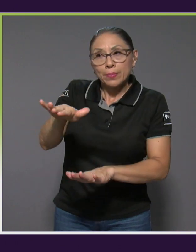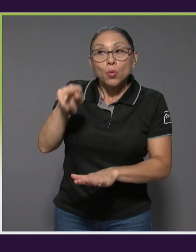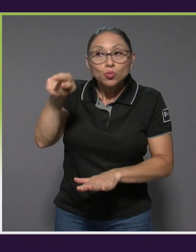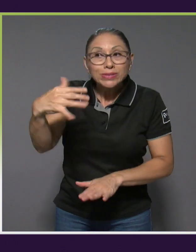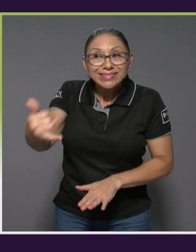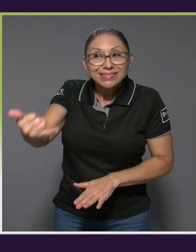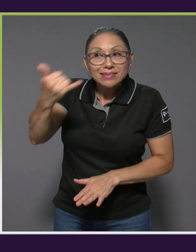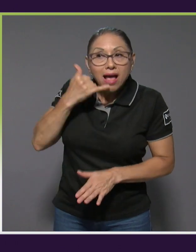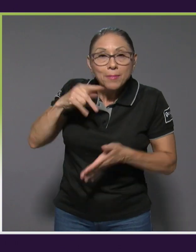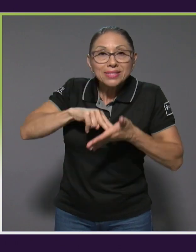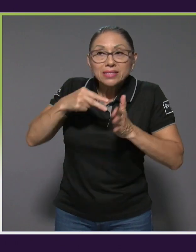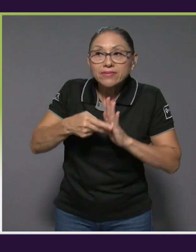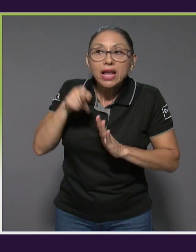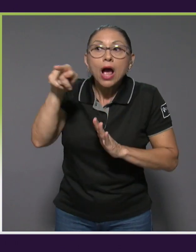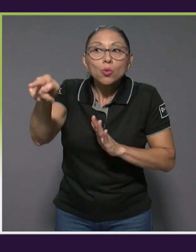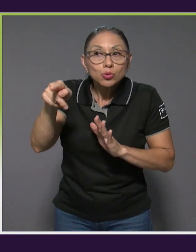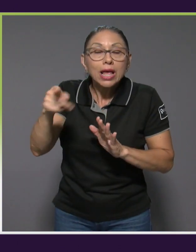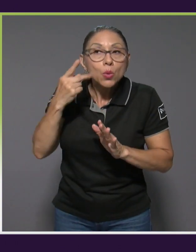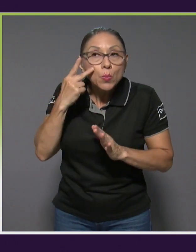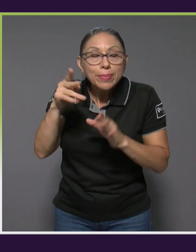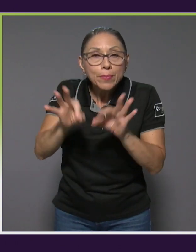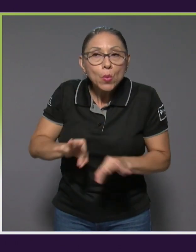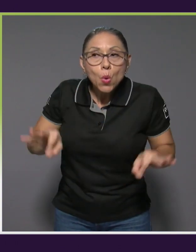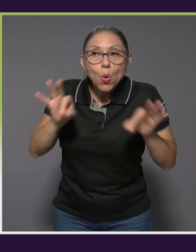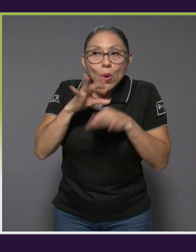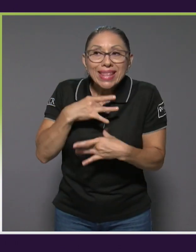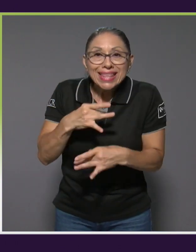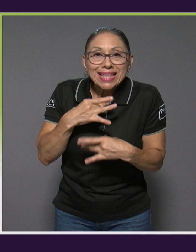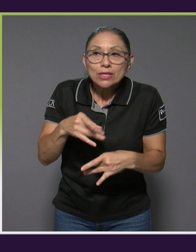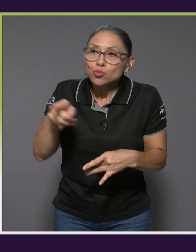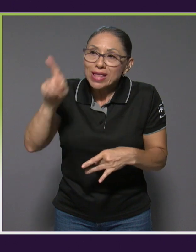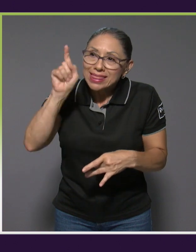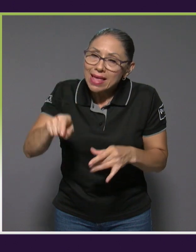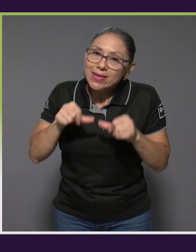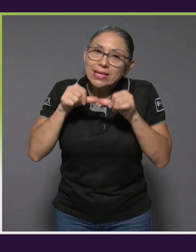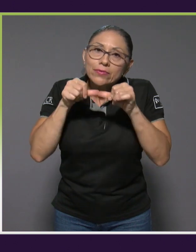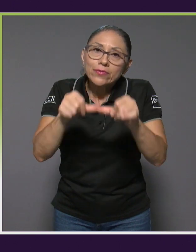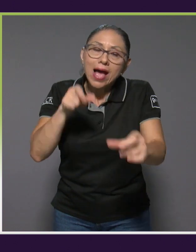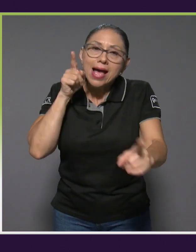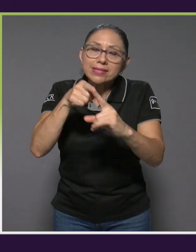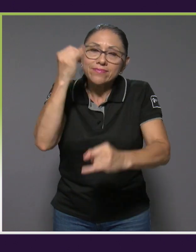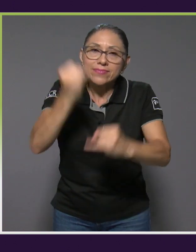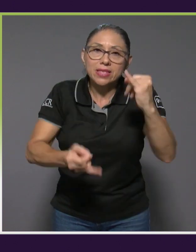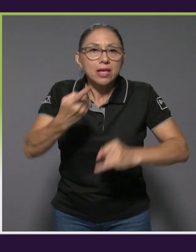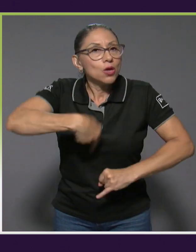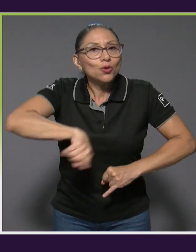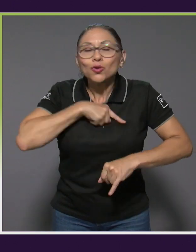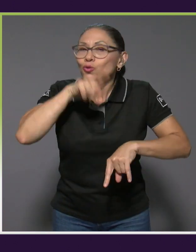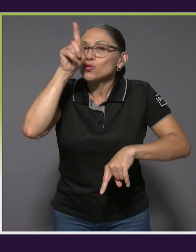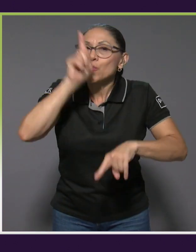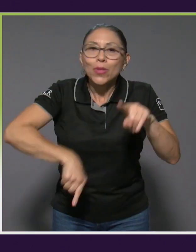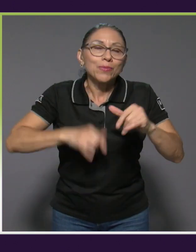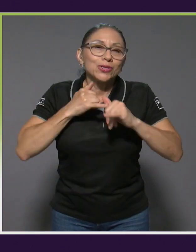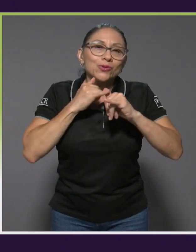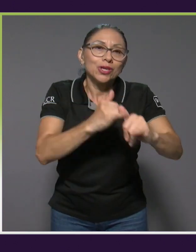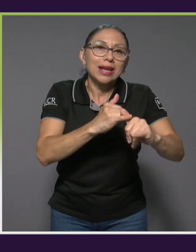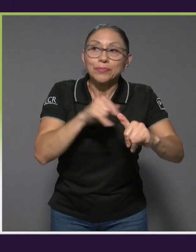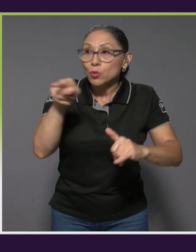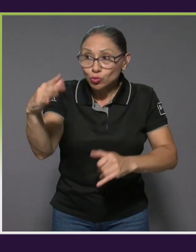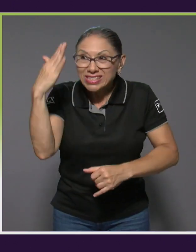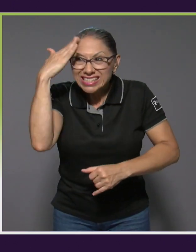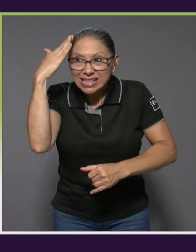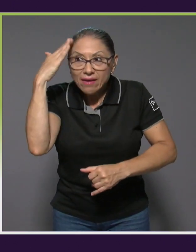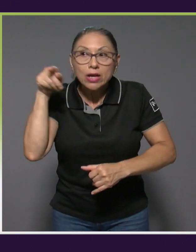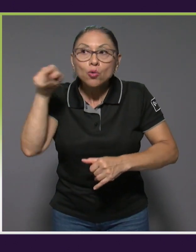llama es porque se interesa, y si se interesa usted tiene que llegar al final. Porque nosotros no podemos ir a denunciar. Si usted sabe de eso y